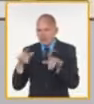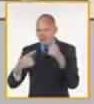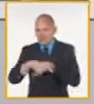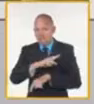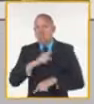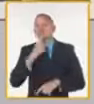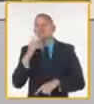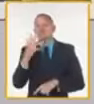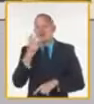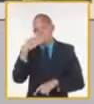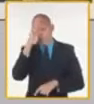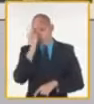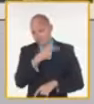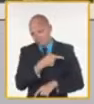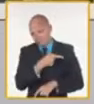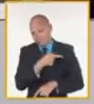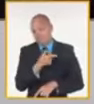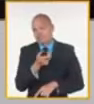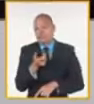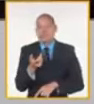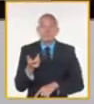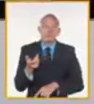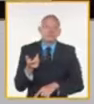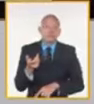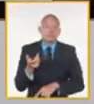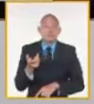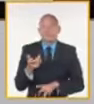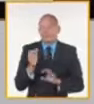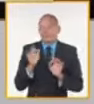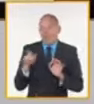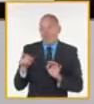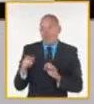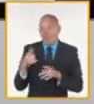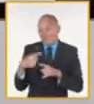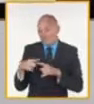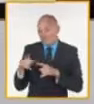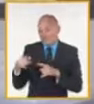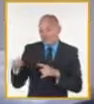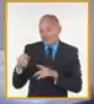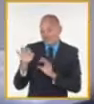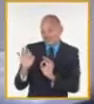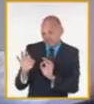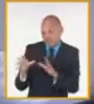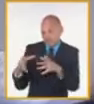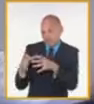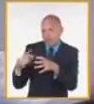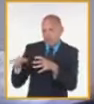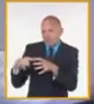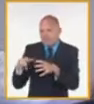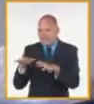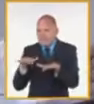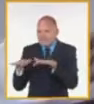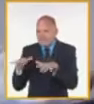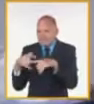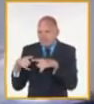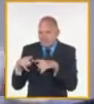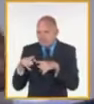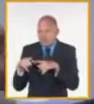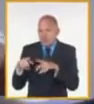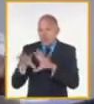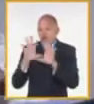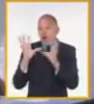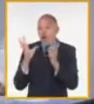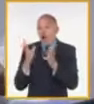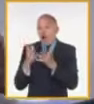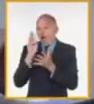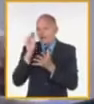los hab hay más mosquito Entonces el tema es que se ha mudado para allá por la misma impunidad de